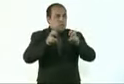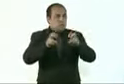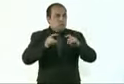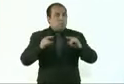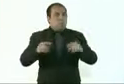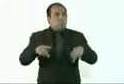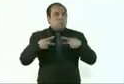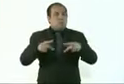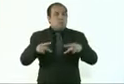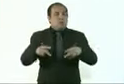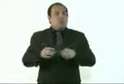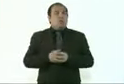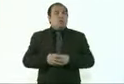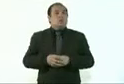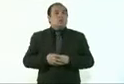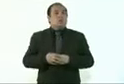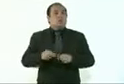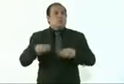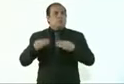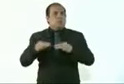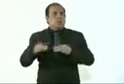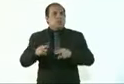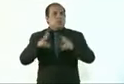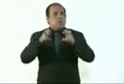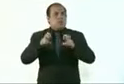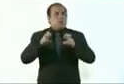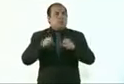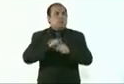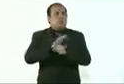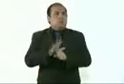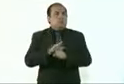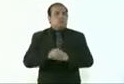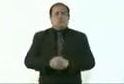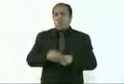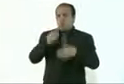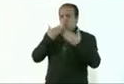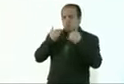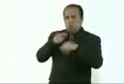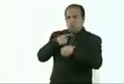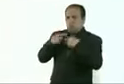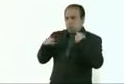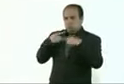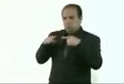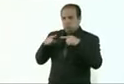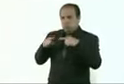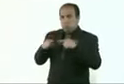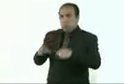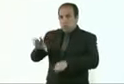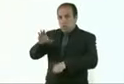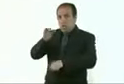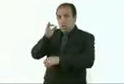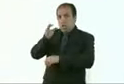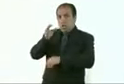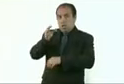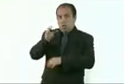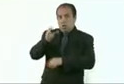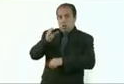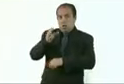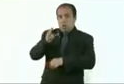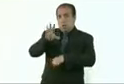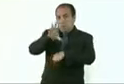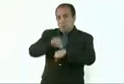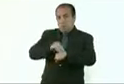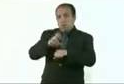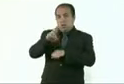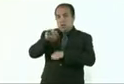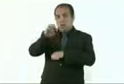ambulantaje en épocas de COVID? No hay ninguna disputa. Se autorizó la romería por parte de Secretaría